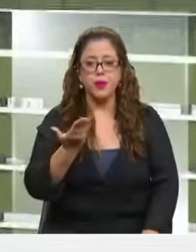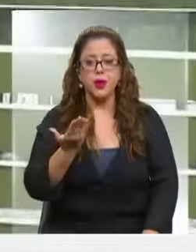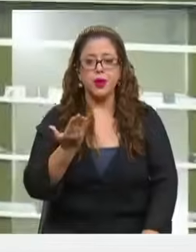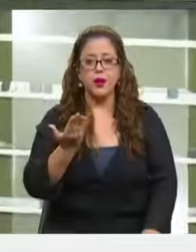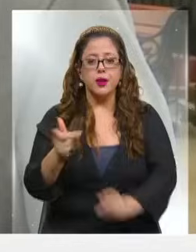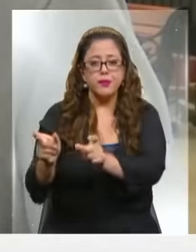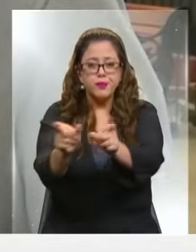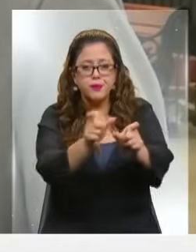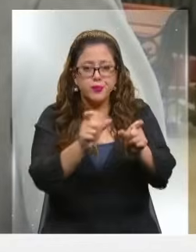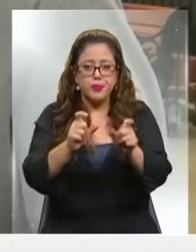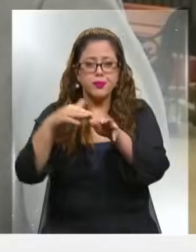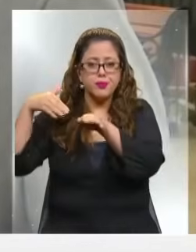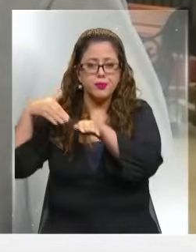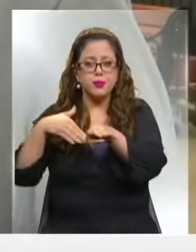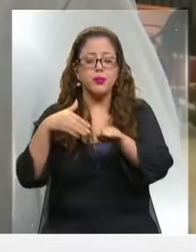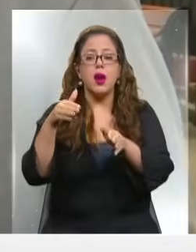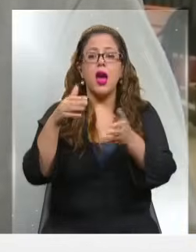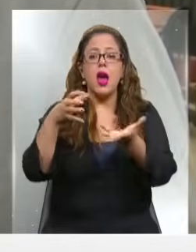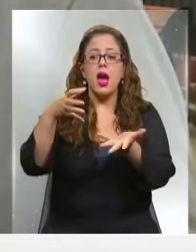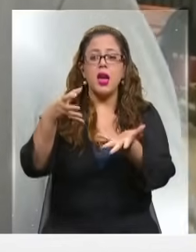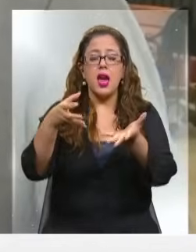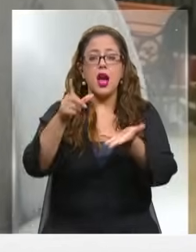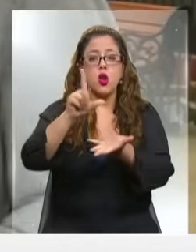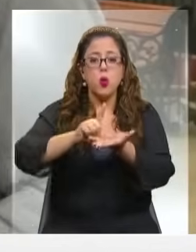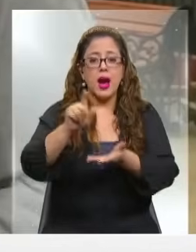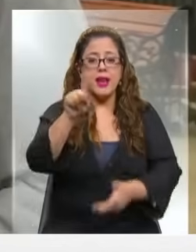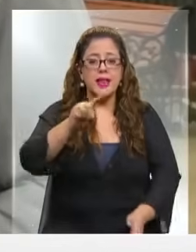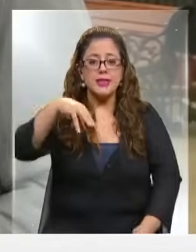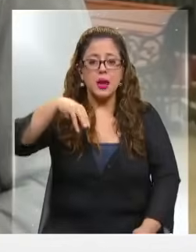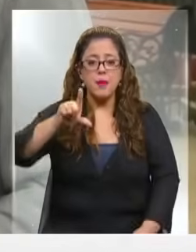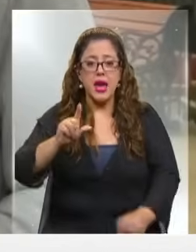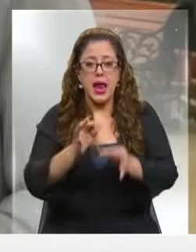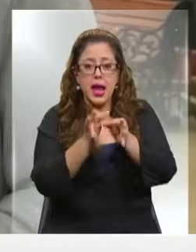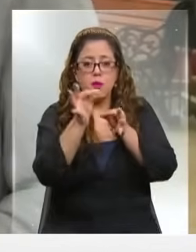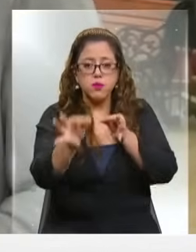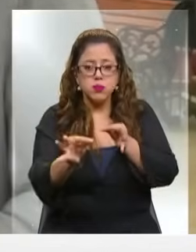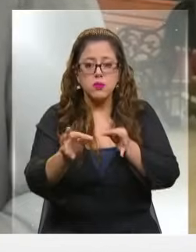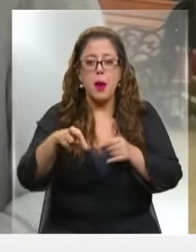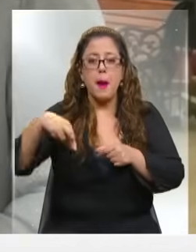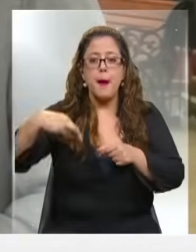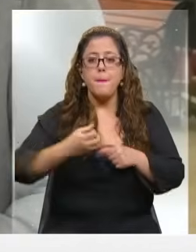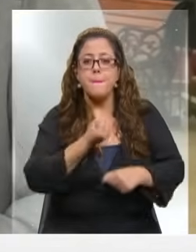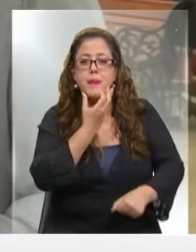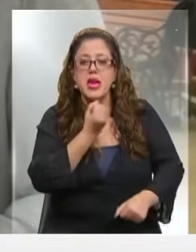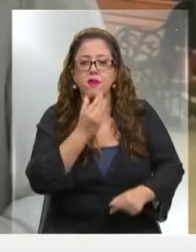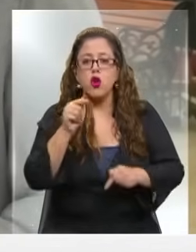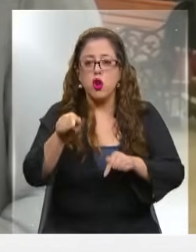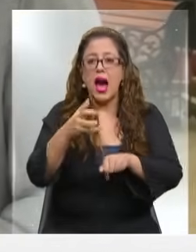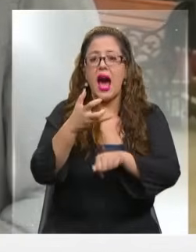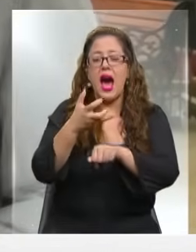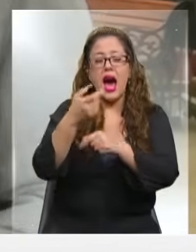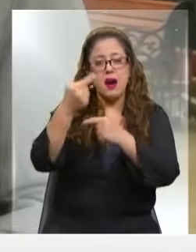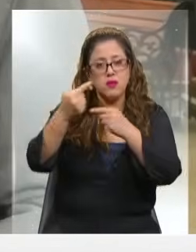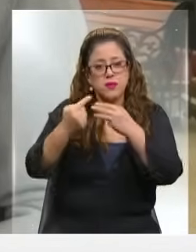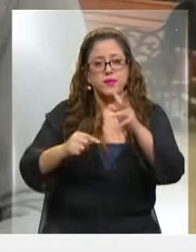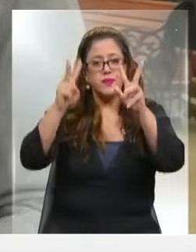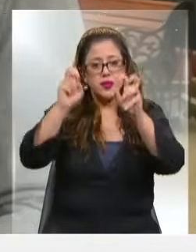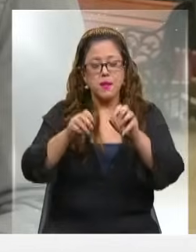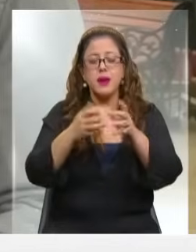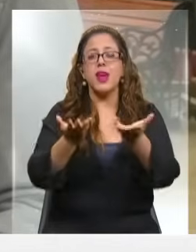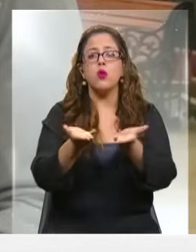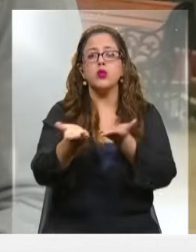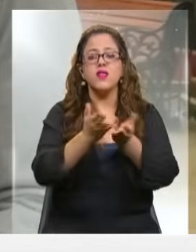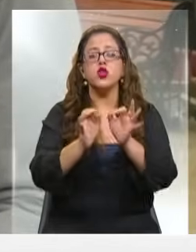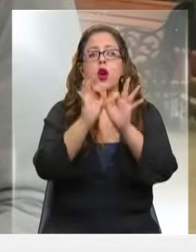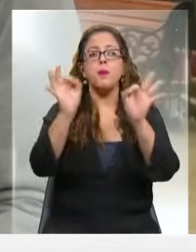el féretro desde el servicio médico legal hasta Peñaflor. Ahí fueron varios los dispositivos, hay un servicio especial de carabineros.